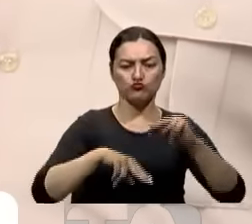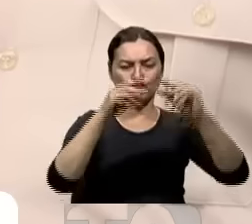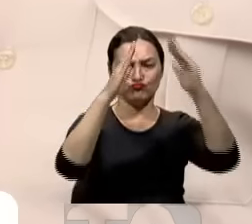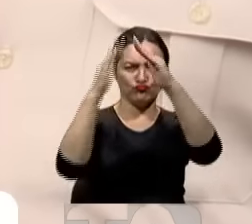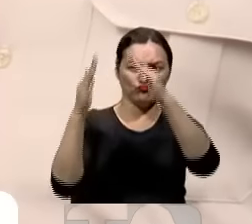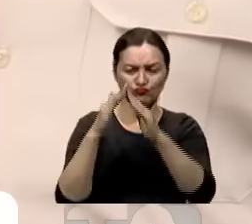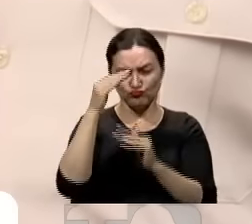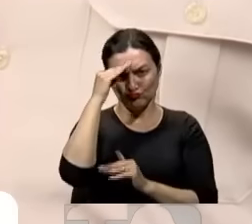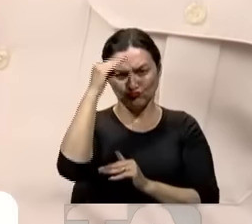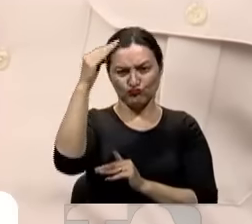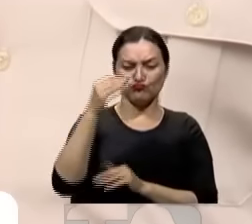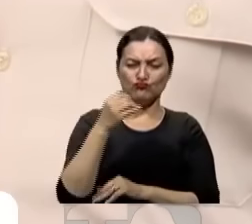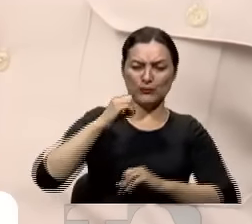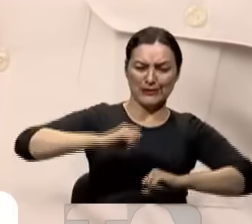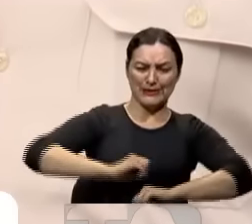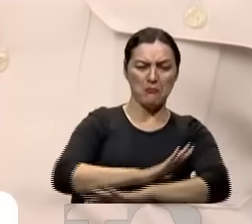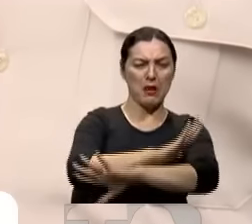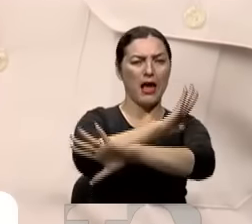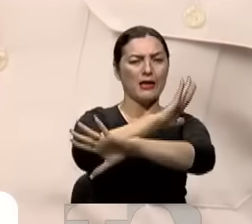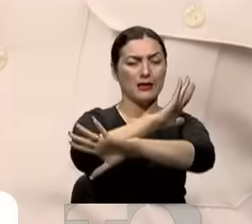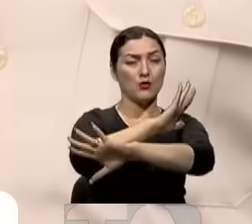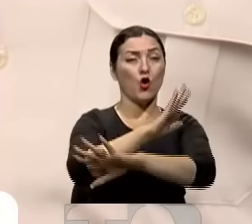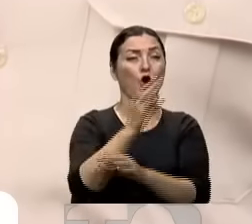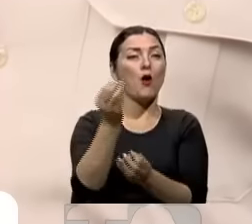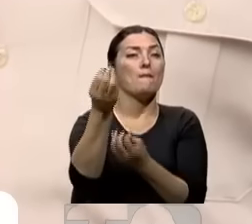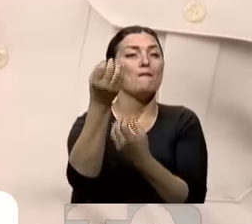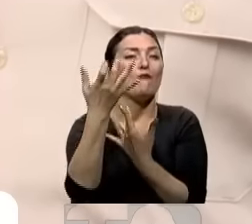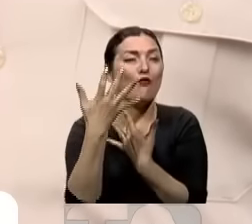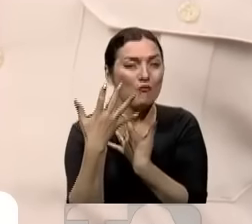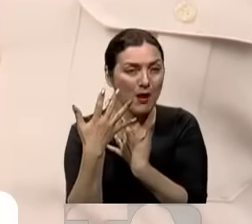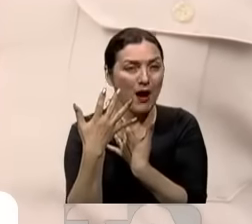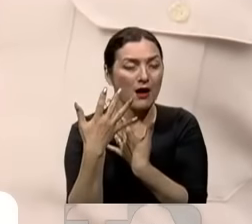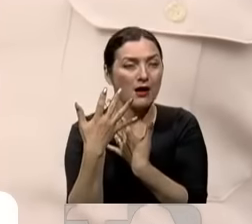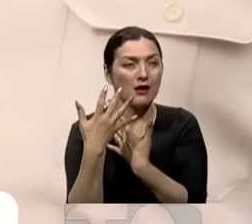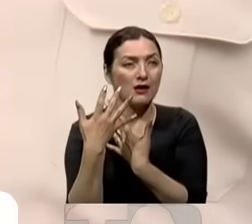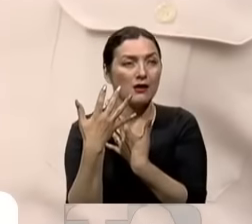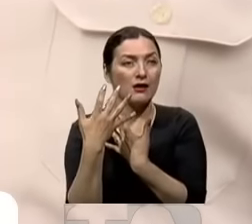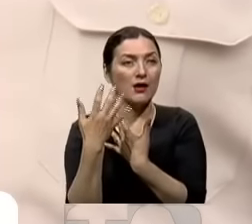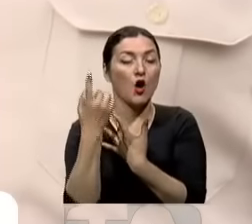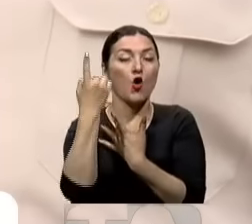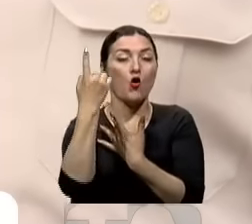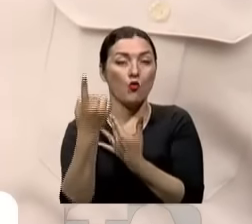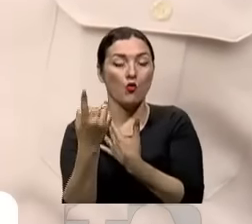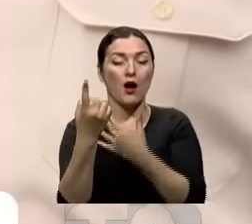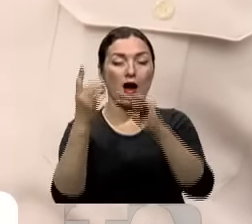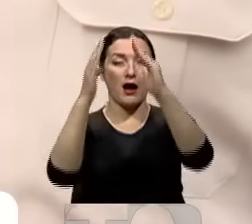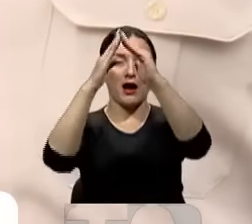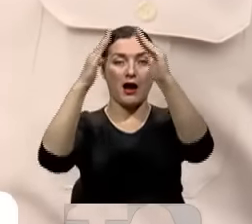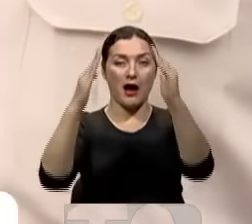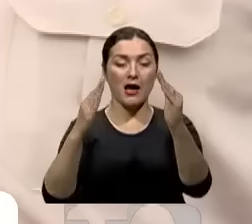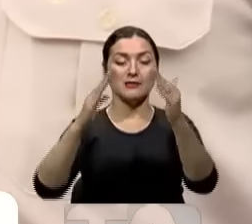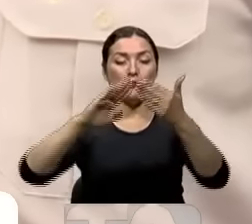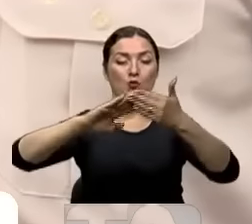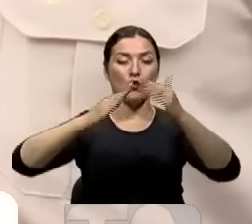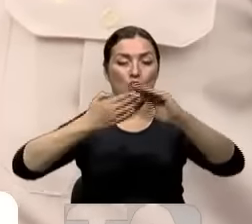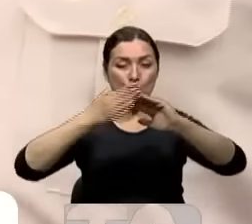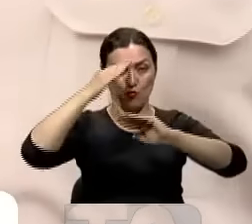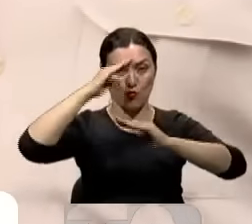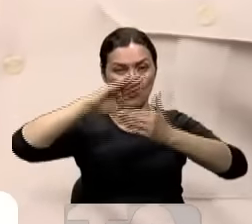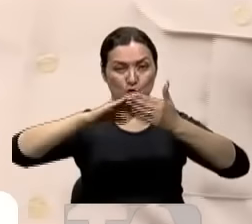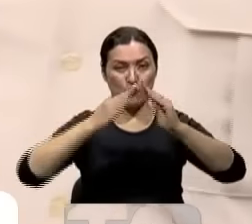infraestructuras. Semplades nos indicaba que debe existir una unidad de policía comunitaria en